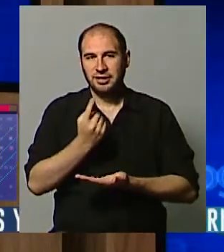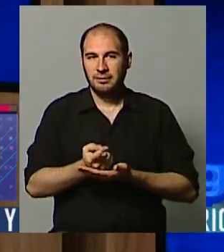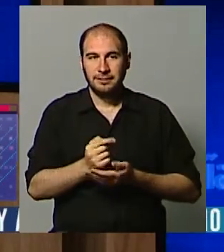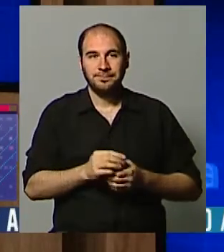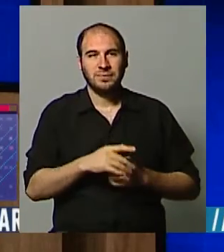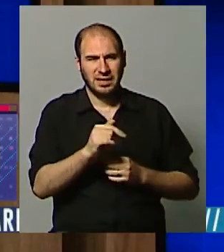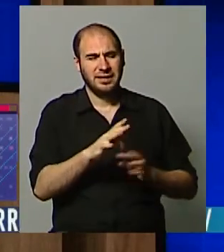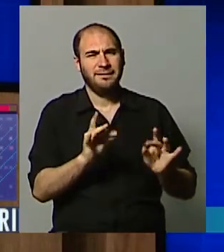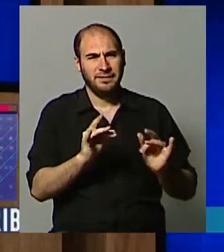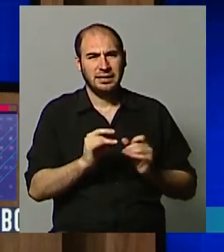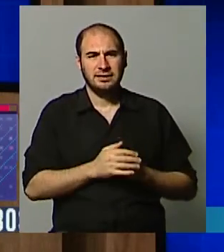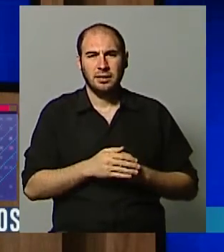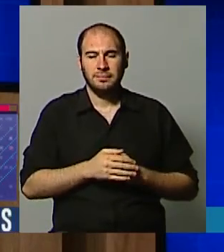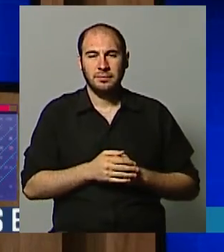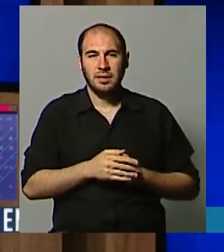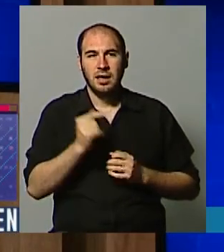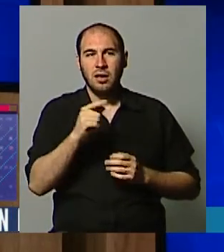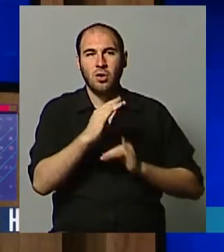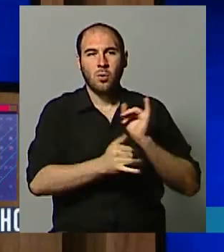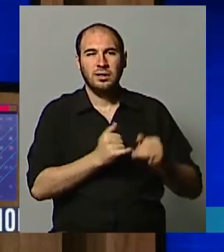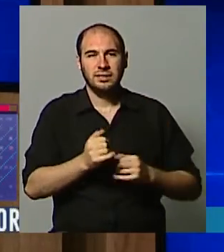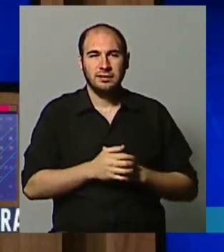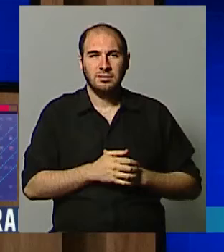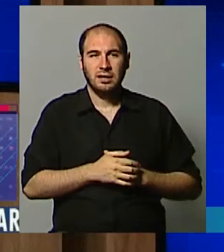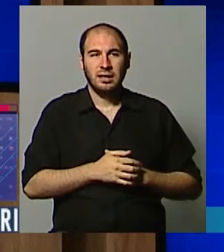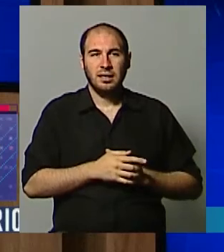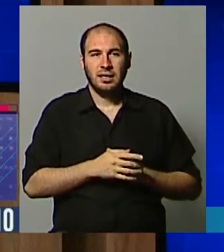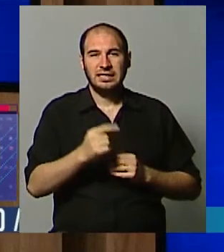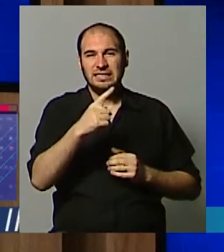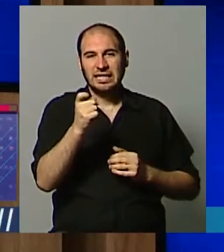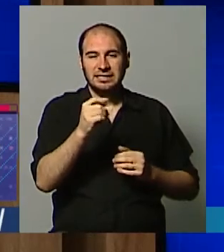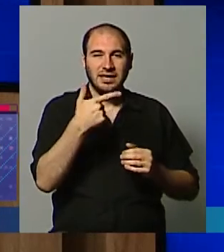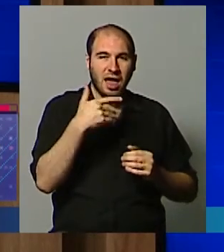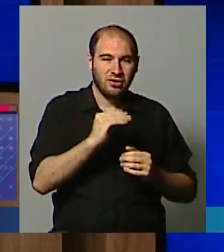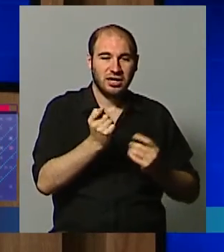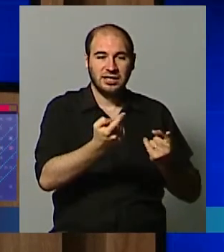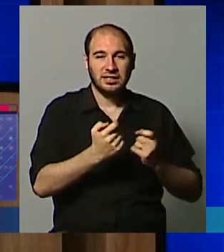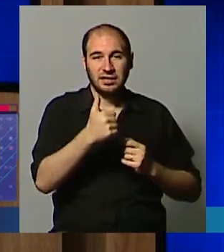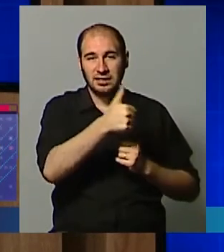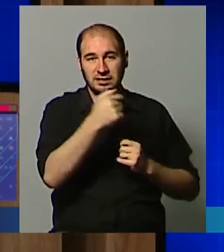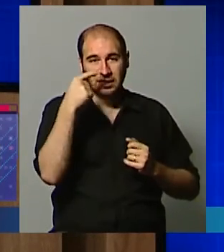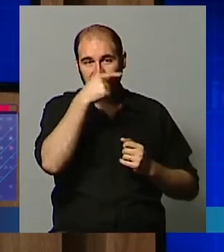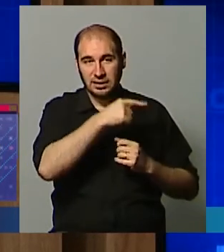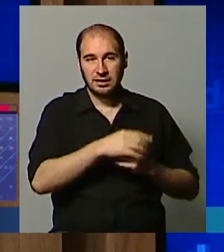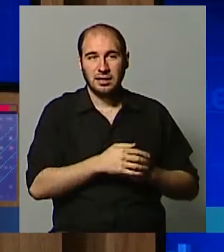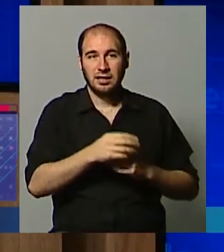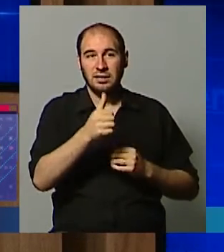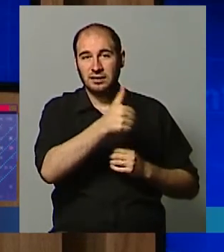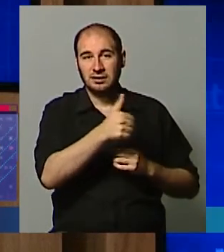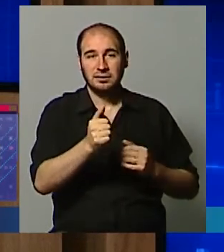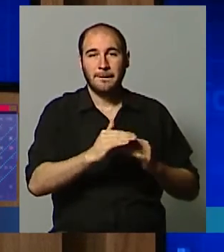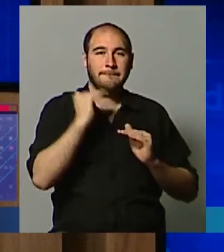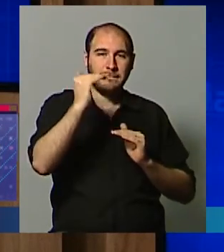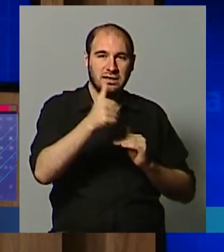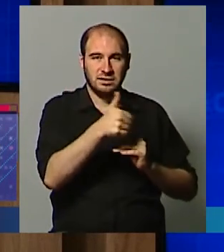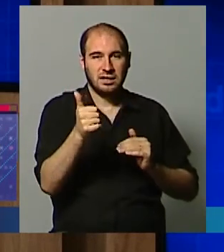Es bastante complejo, dado sobre todo lo que te planteo en el sentido de que sobre 100 senadores tienen que tener 67, más de las dos